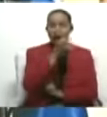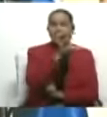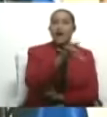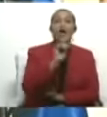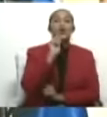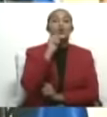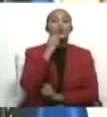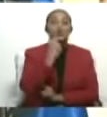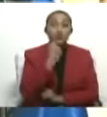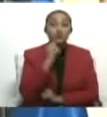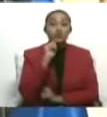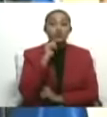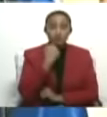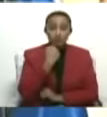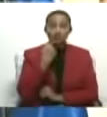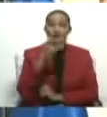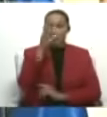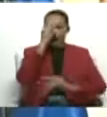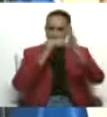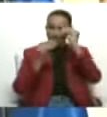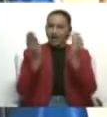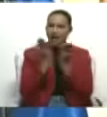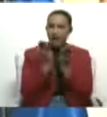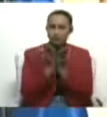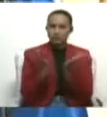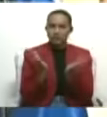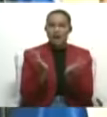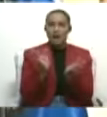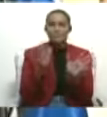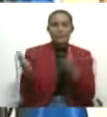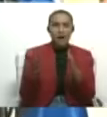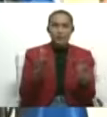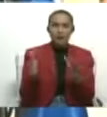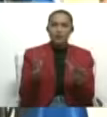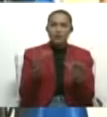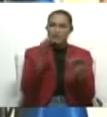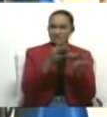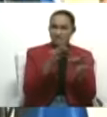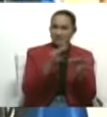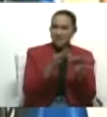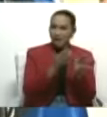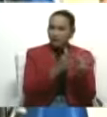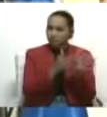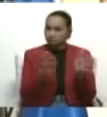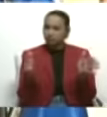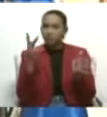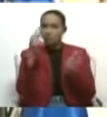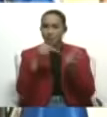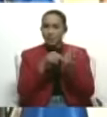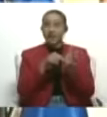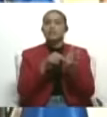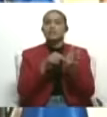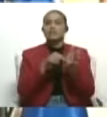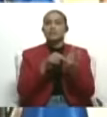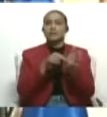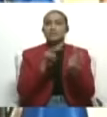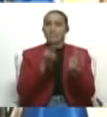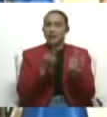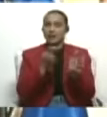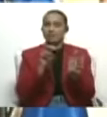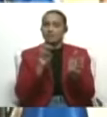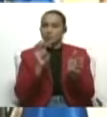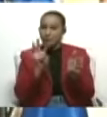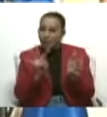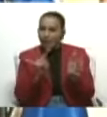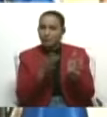este año. En septiembre de 2024, en Caracas, empezó a funcionar el Centro de Educación Abierta con la enseñanza